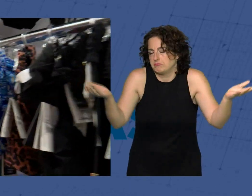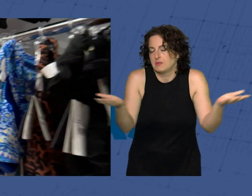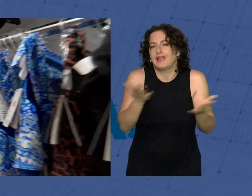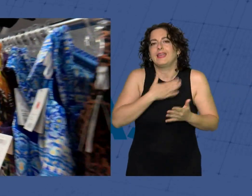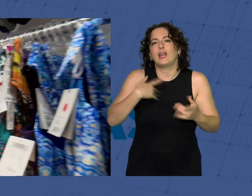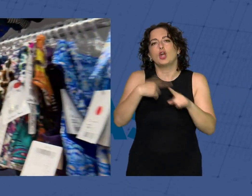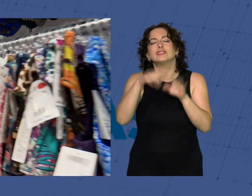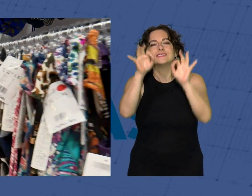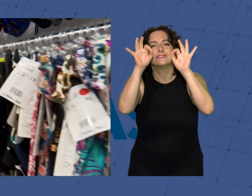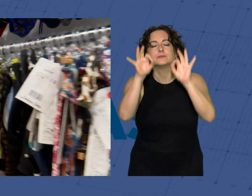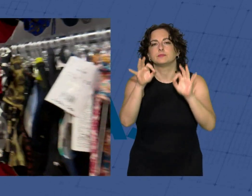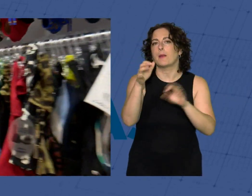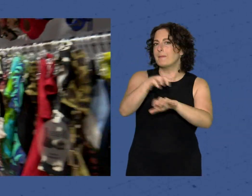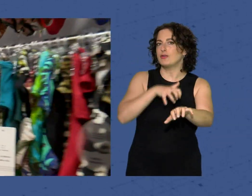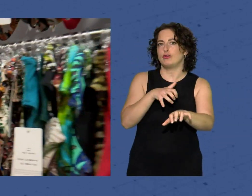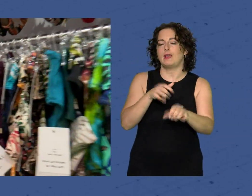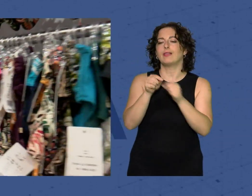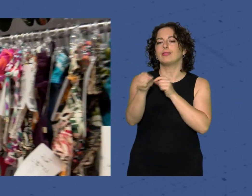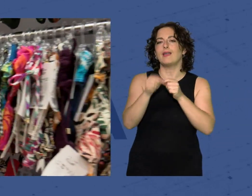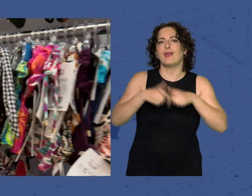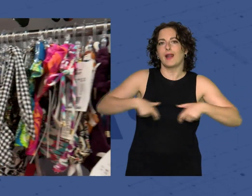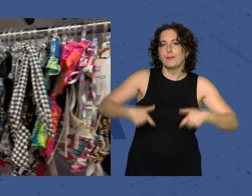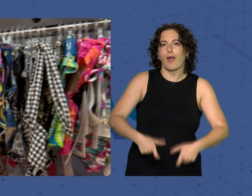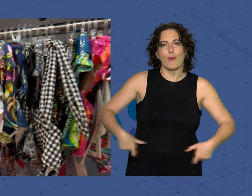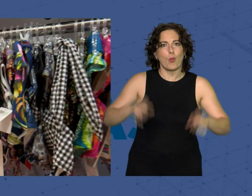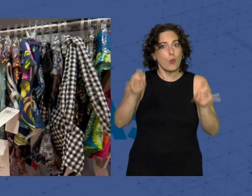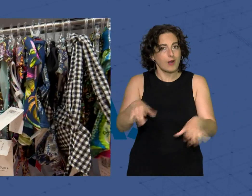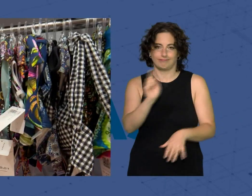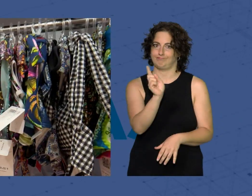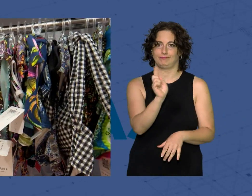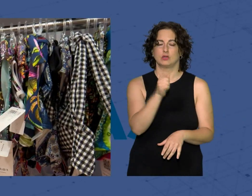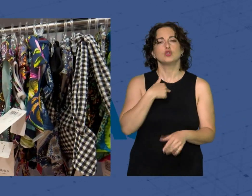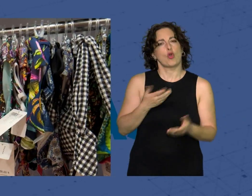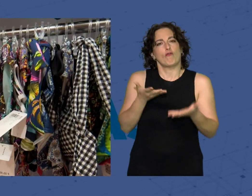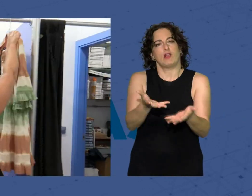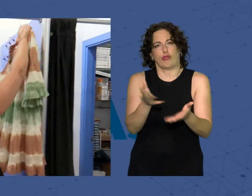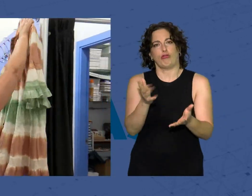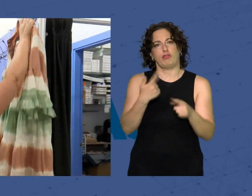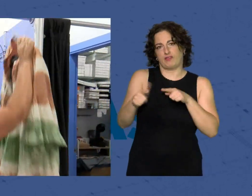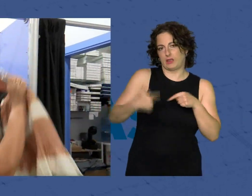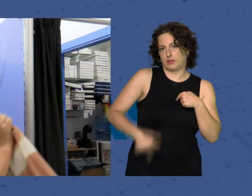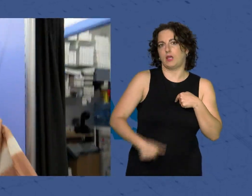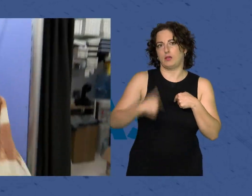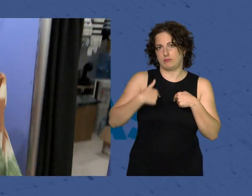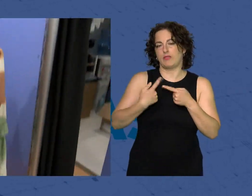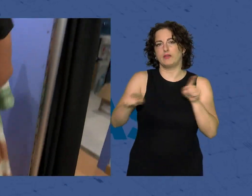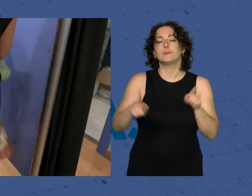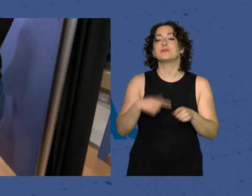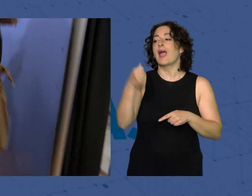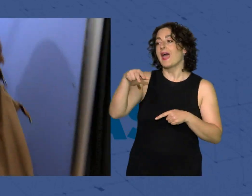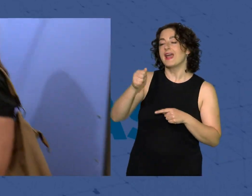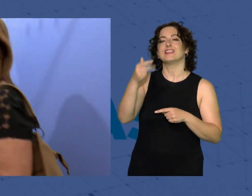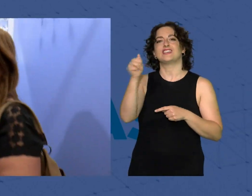concretas y la mayoría no tienen la misma talla de arriba que de abajo, con lo cual yo eso sí lo ofrezco. Ana y Charo son dos de las